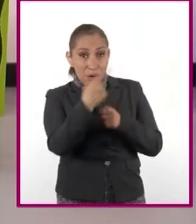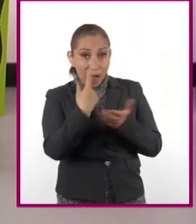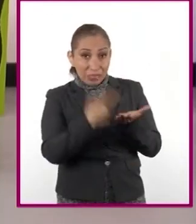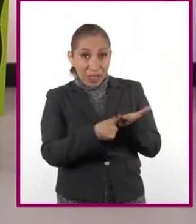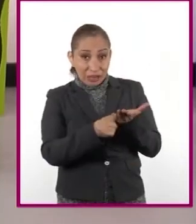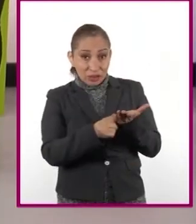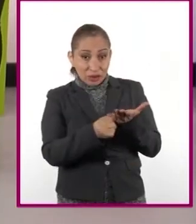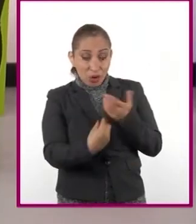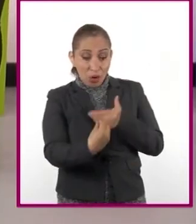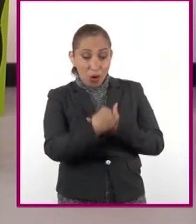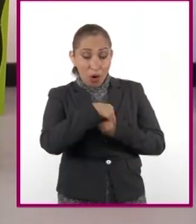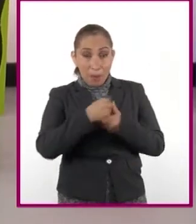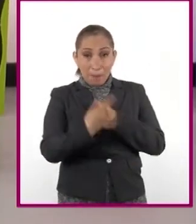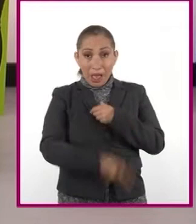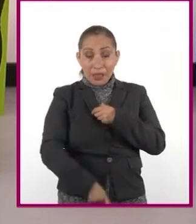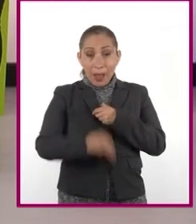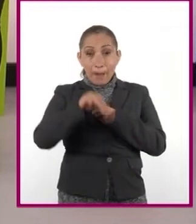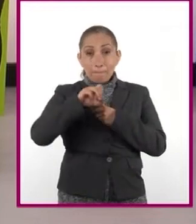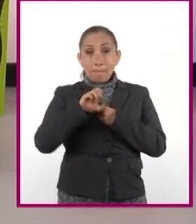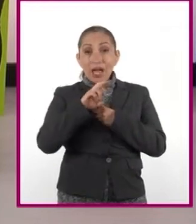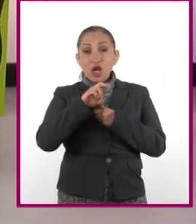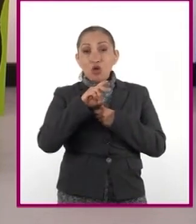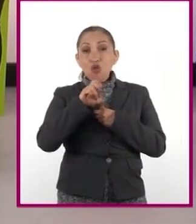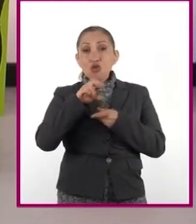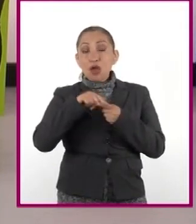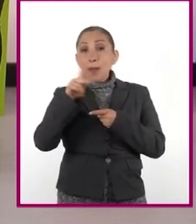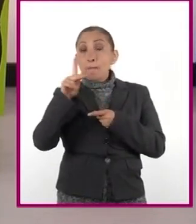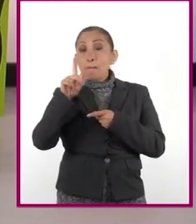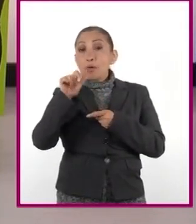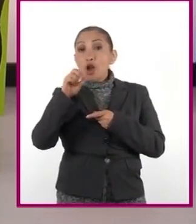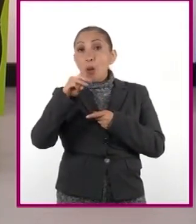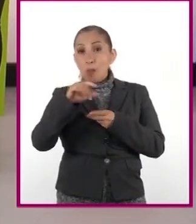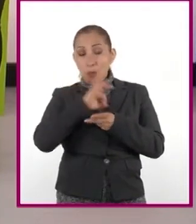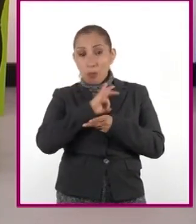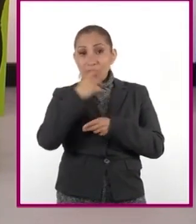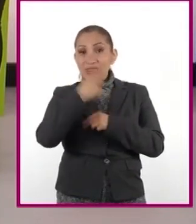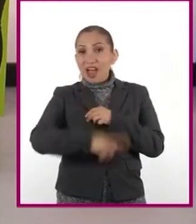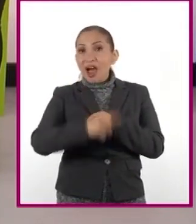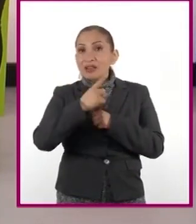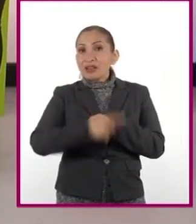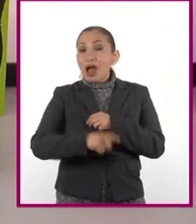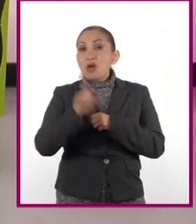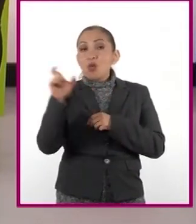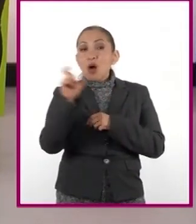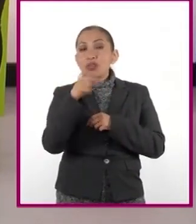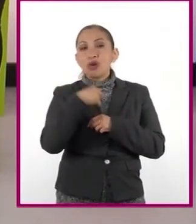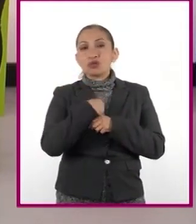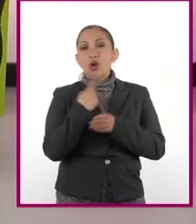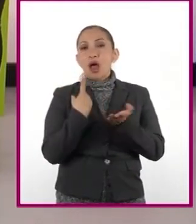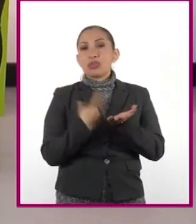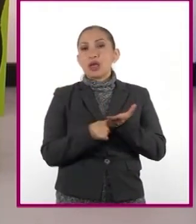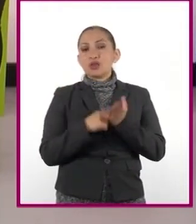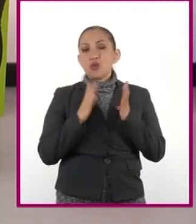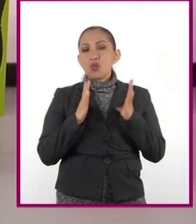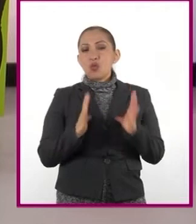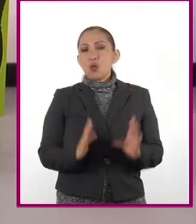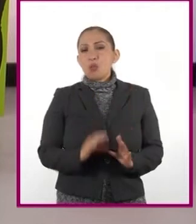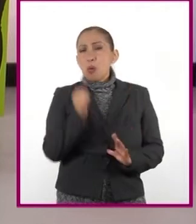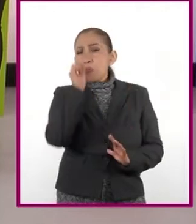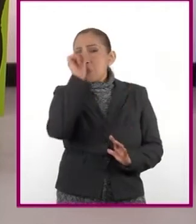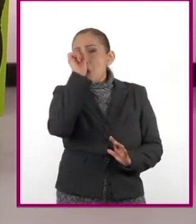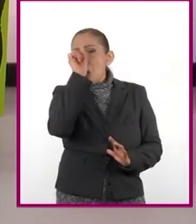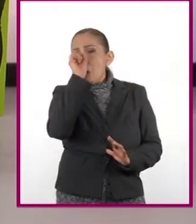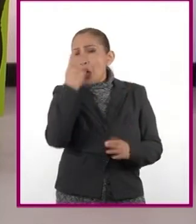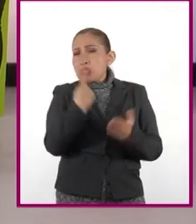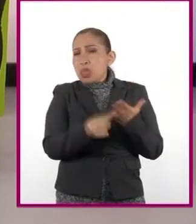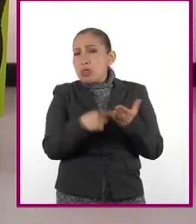productos químicos peligrosos como el mercurio y el plomo pueden ser dañinos incluso cuando solo se encuentran pequeñas